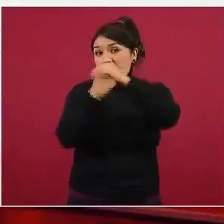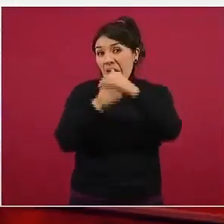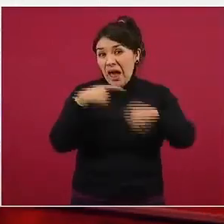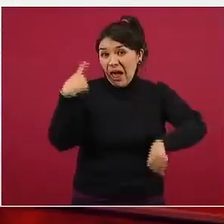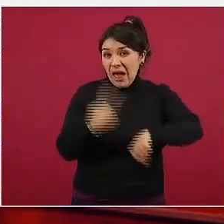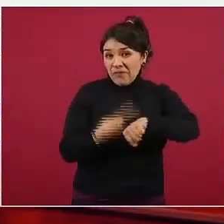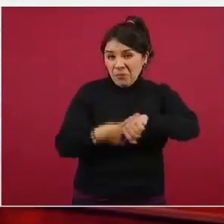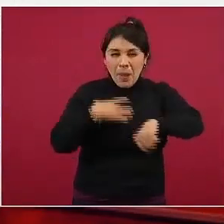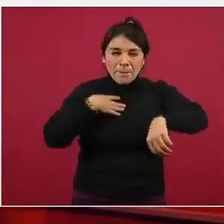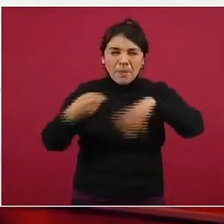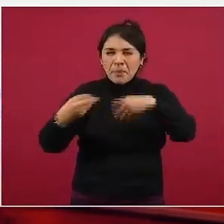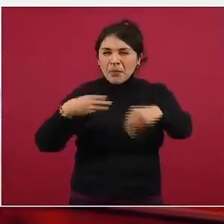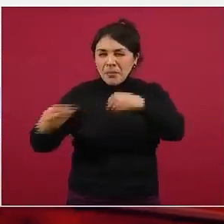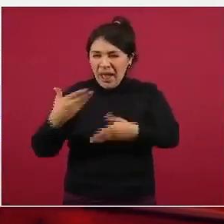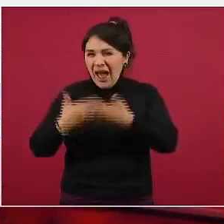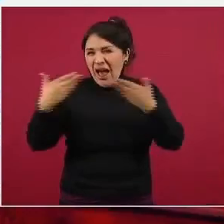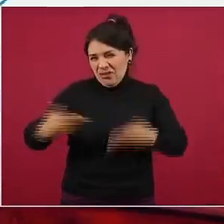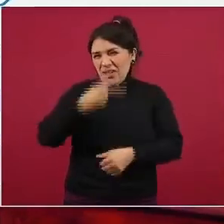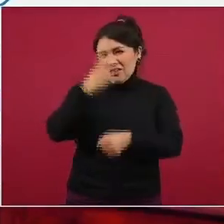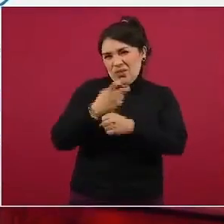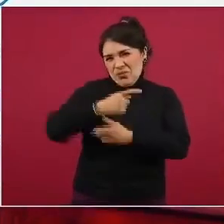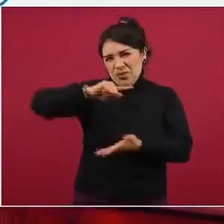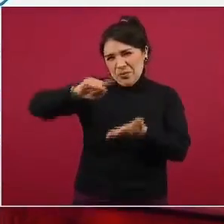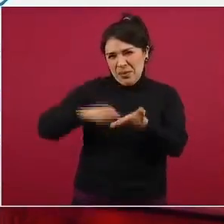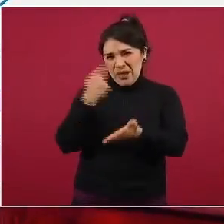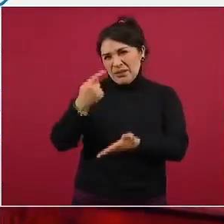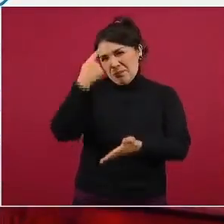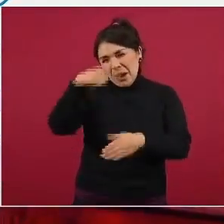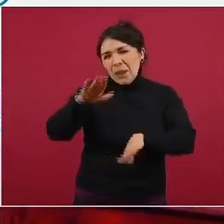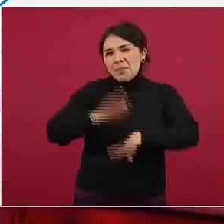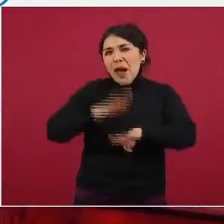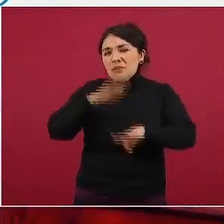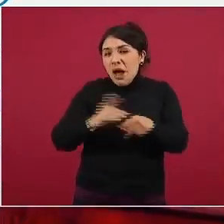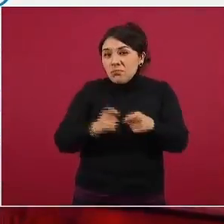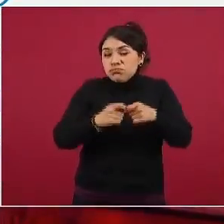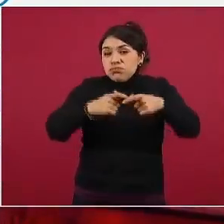segundo repunte o incremento en la tendencia